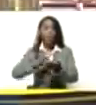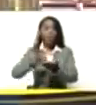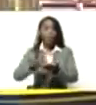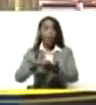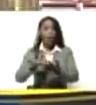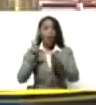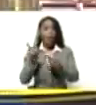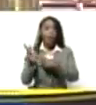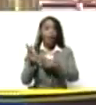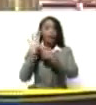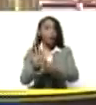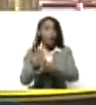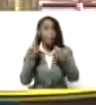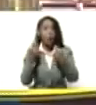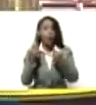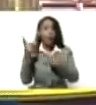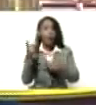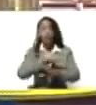traidor